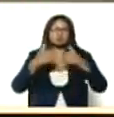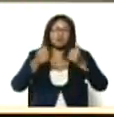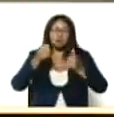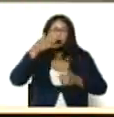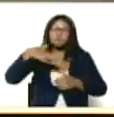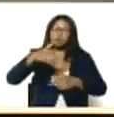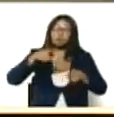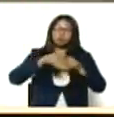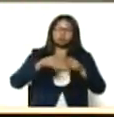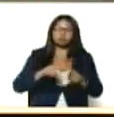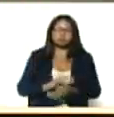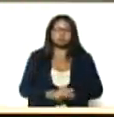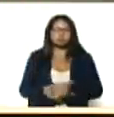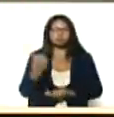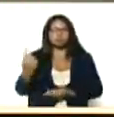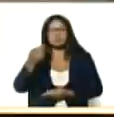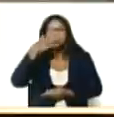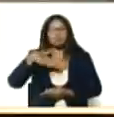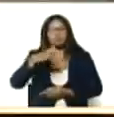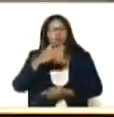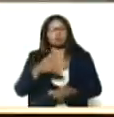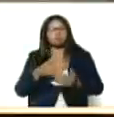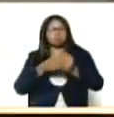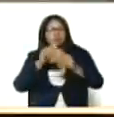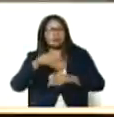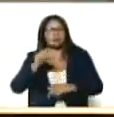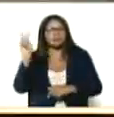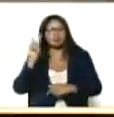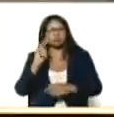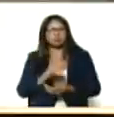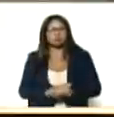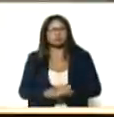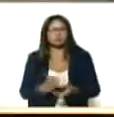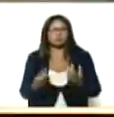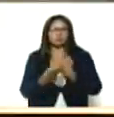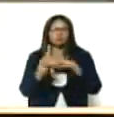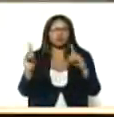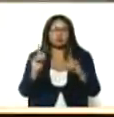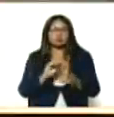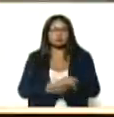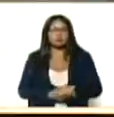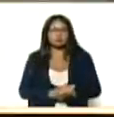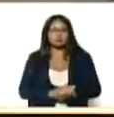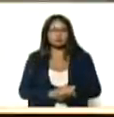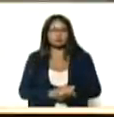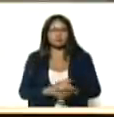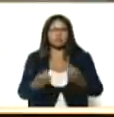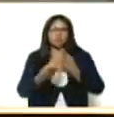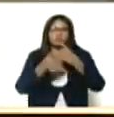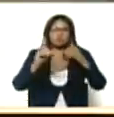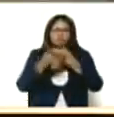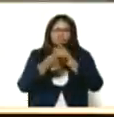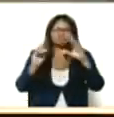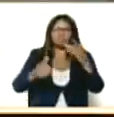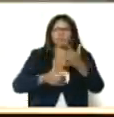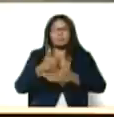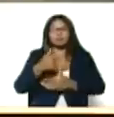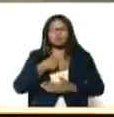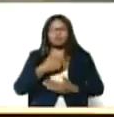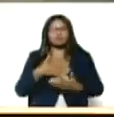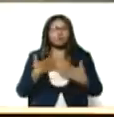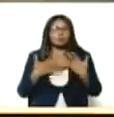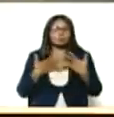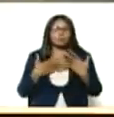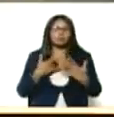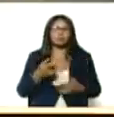salva al pueblo. Solo el pueblo manda en Venezuela. Democracia, democracia y democracia. Me da mucha alegría,